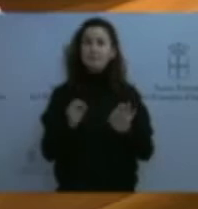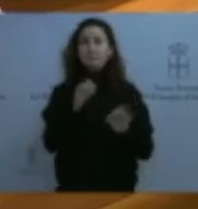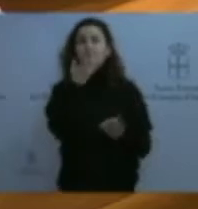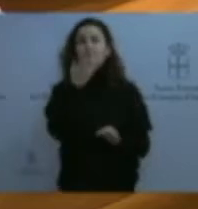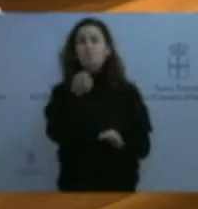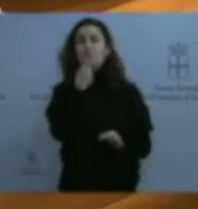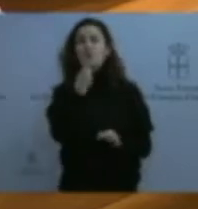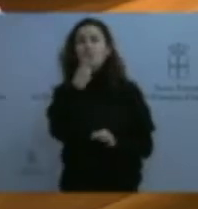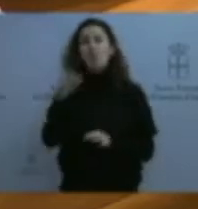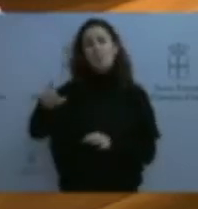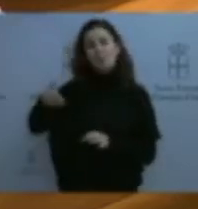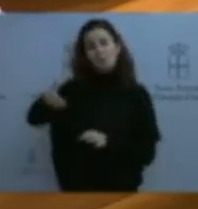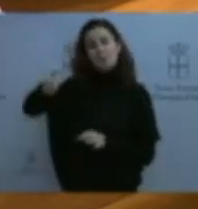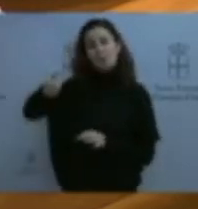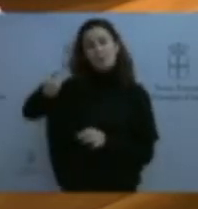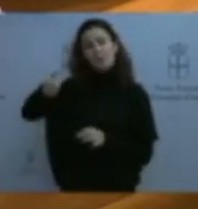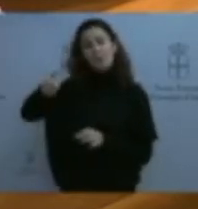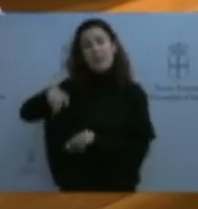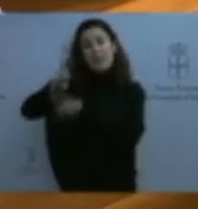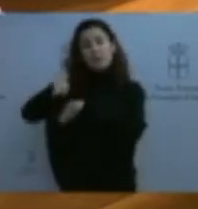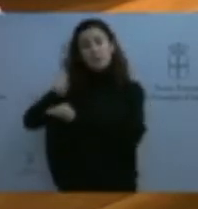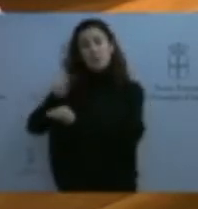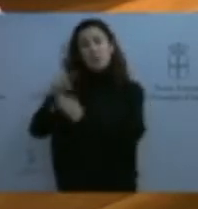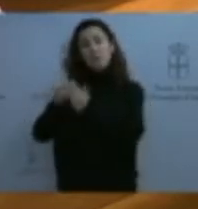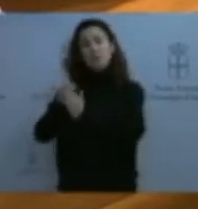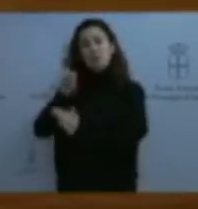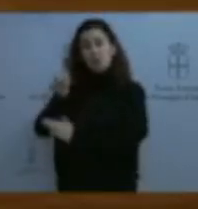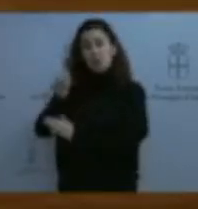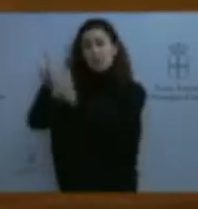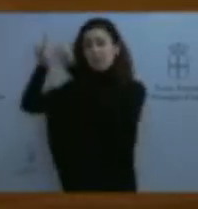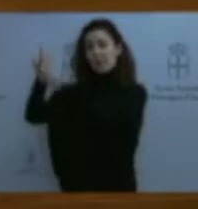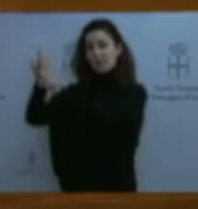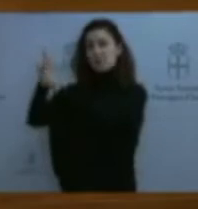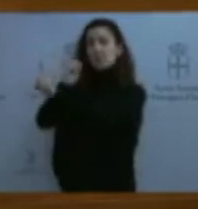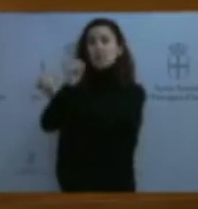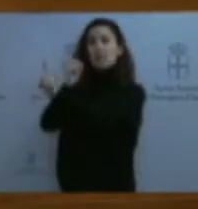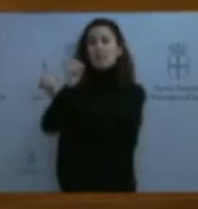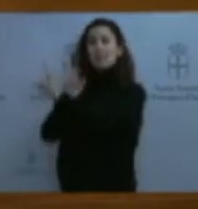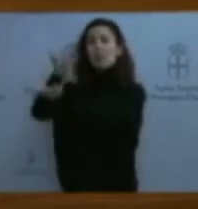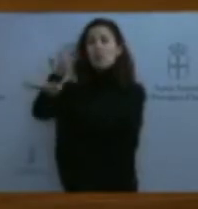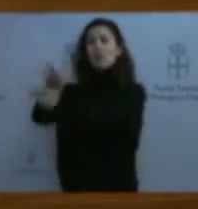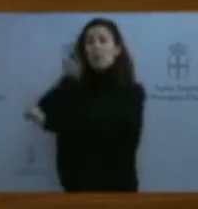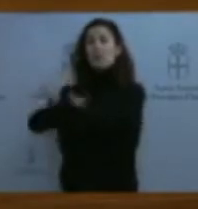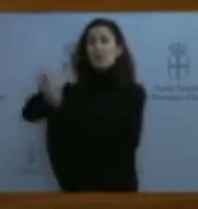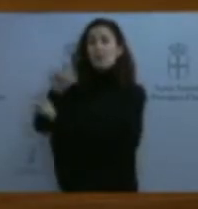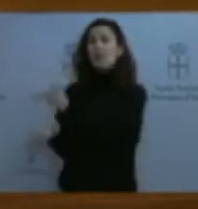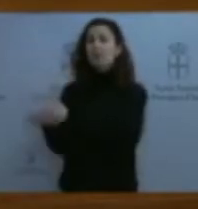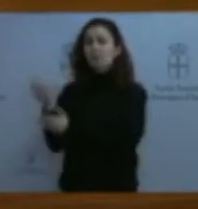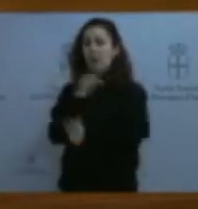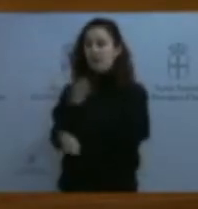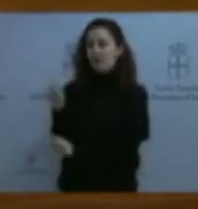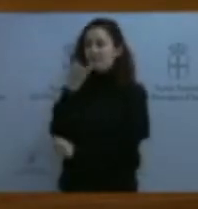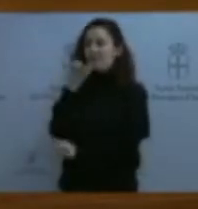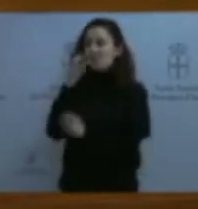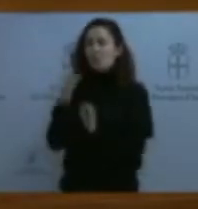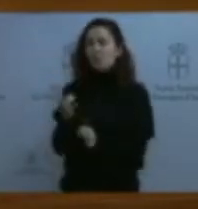última revisión se hizo en el año 2012, pues solo hace ruido si se produce una desgracia más